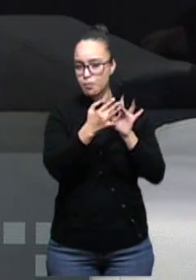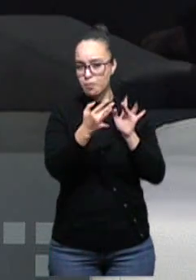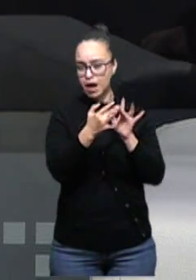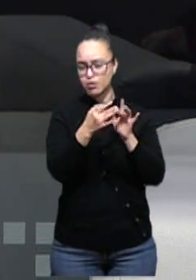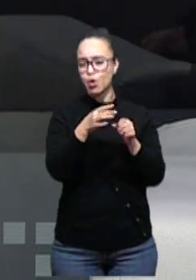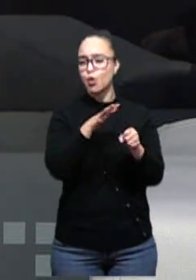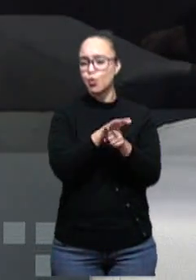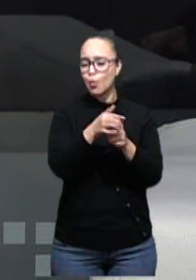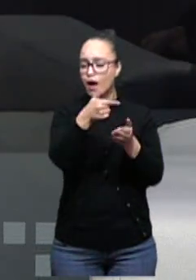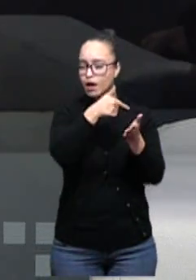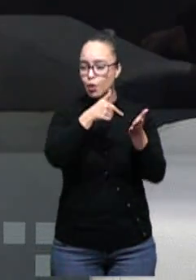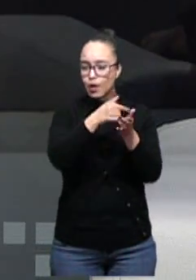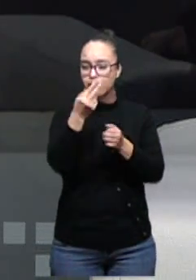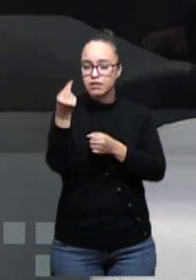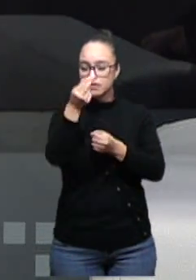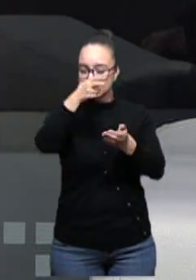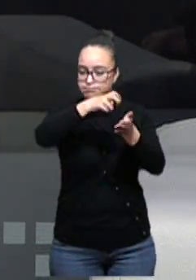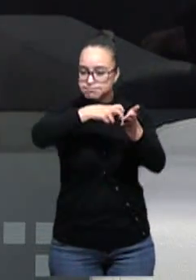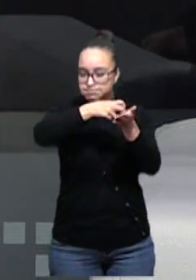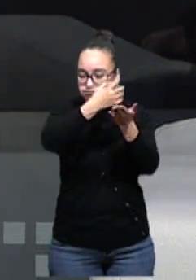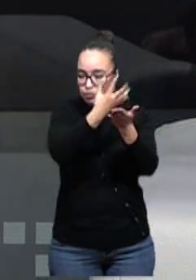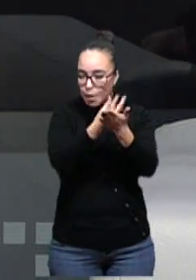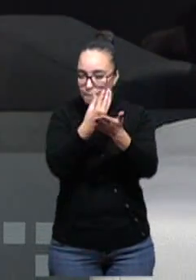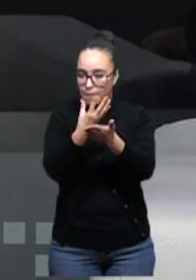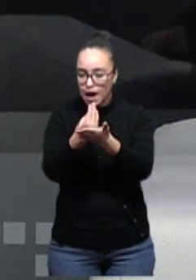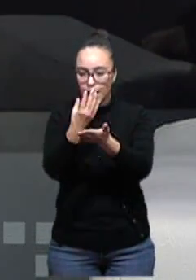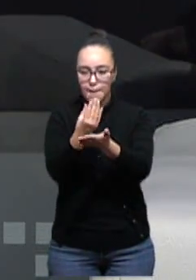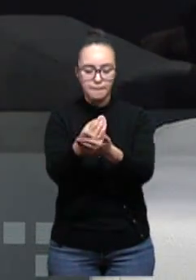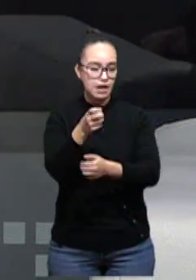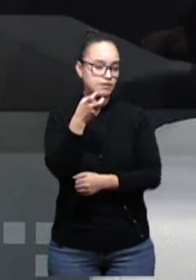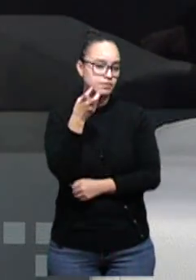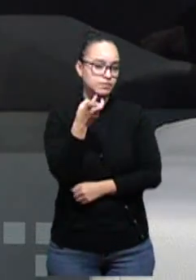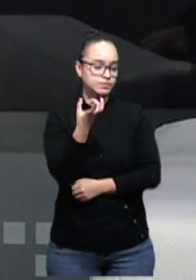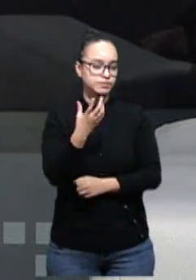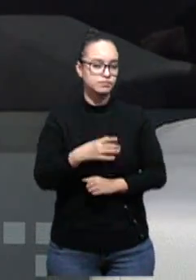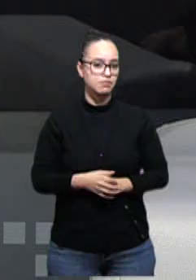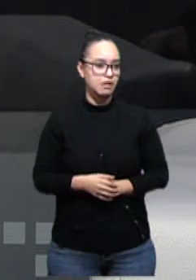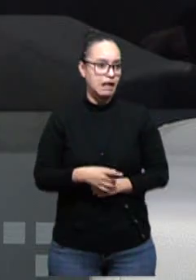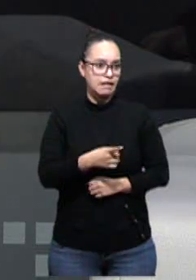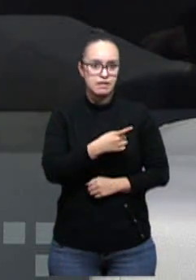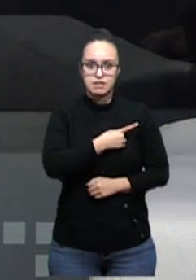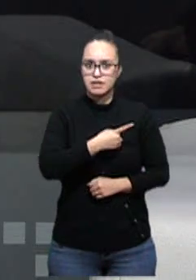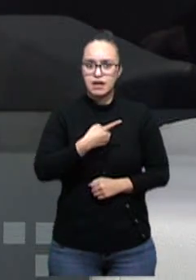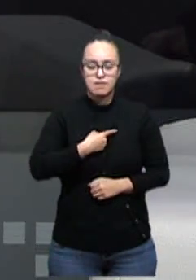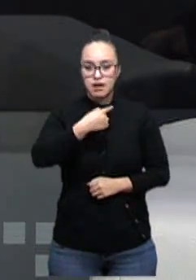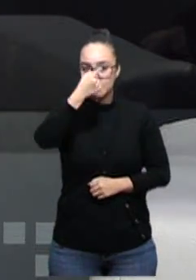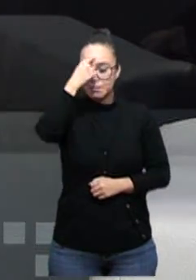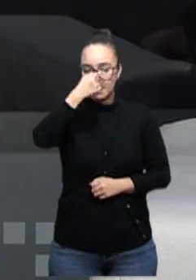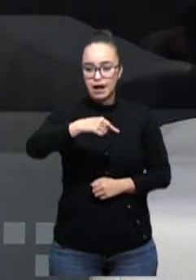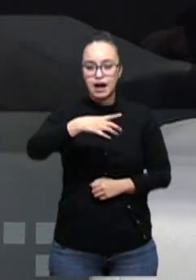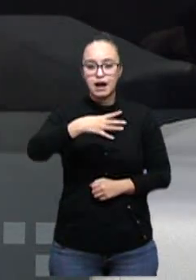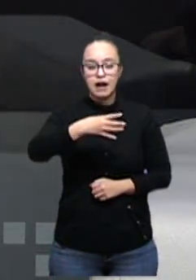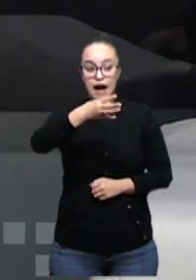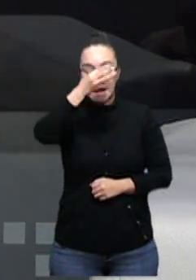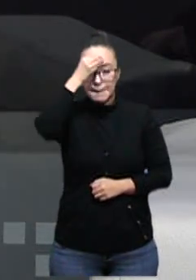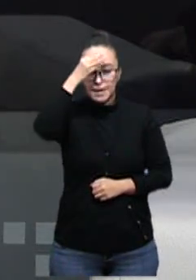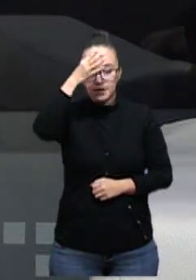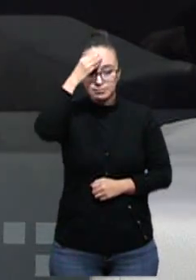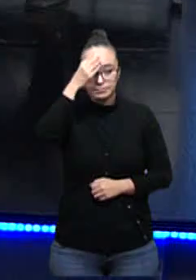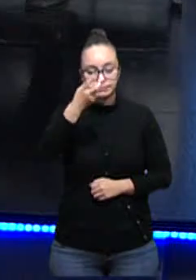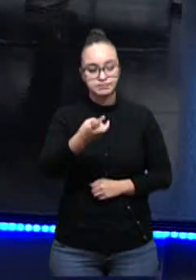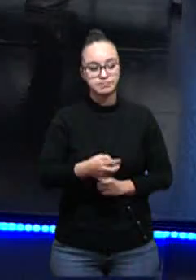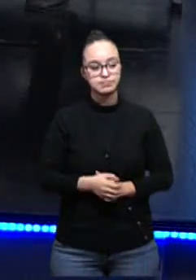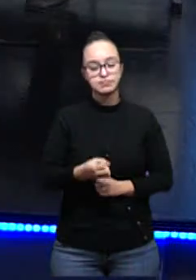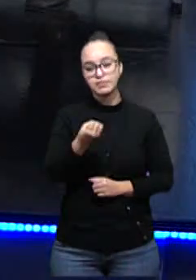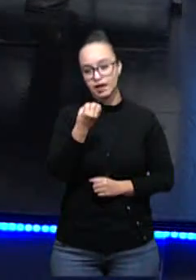lugar necesita arreglarse, y pensando en que son las condiciones mínimas, las condiciones dignas para poder aprender Luis de Regil. Así es, tenemos